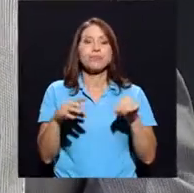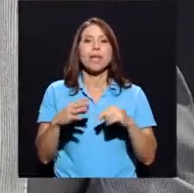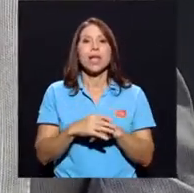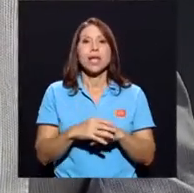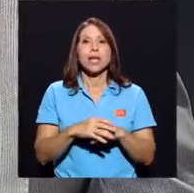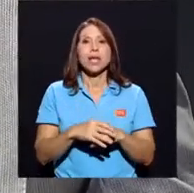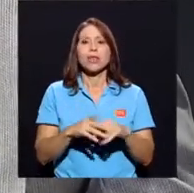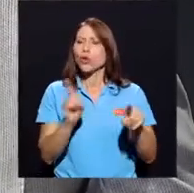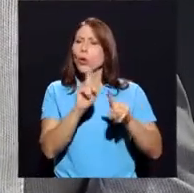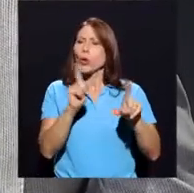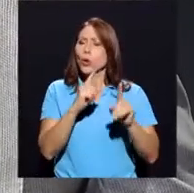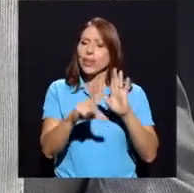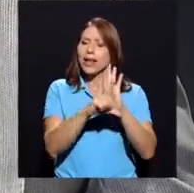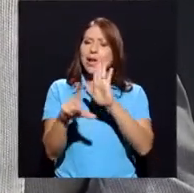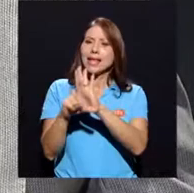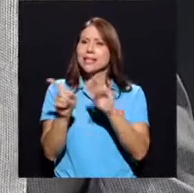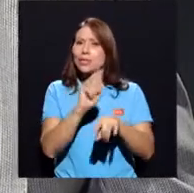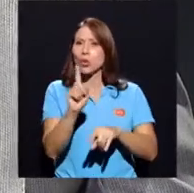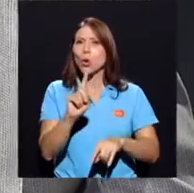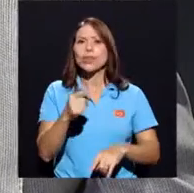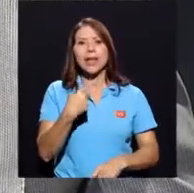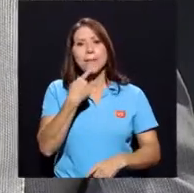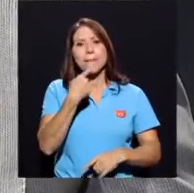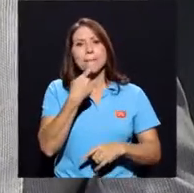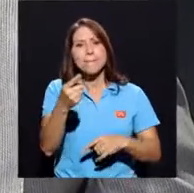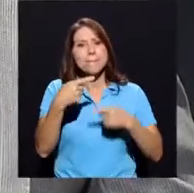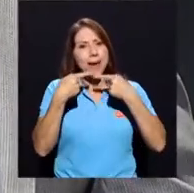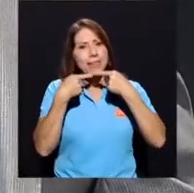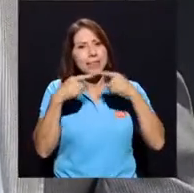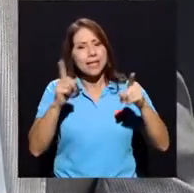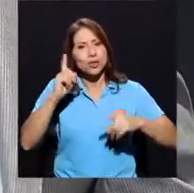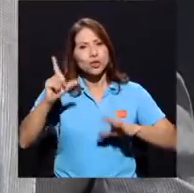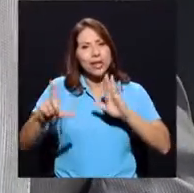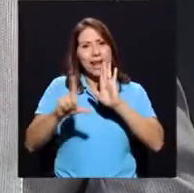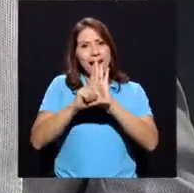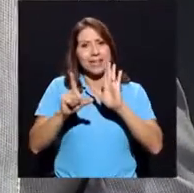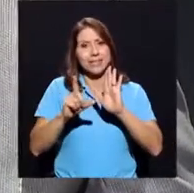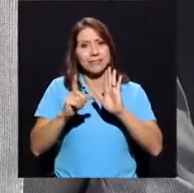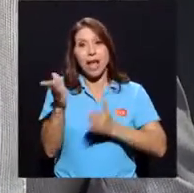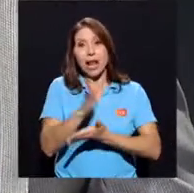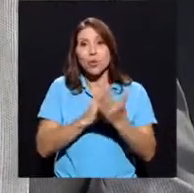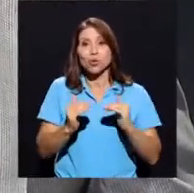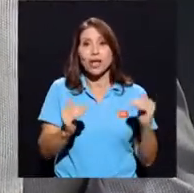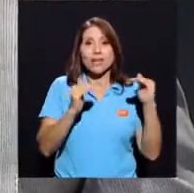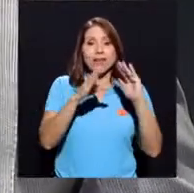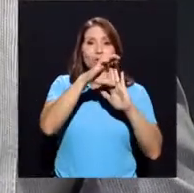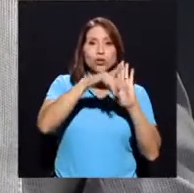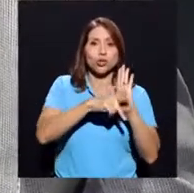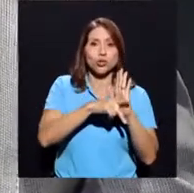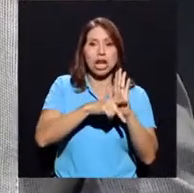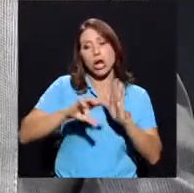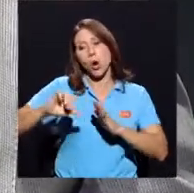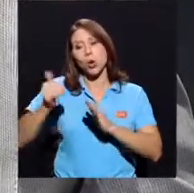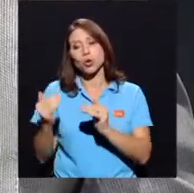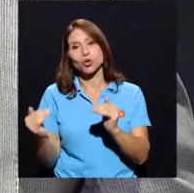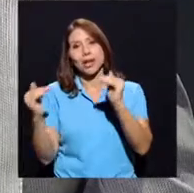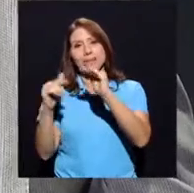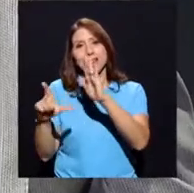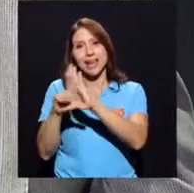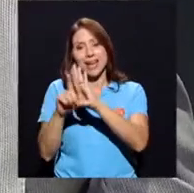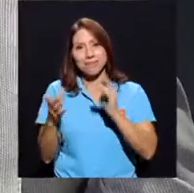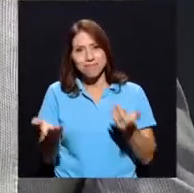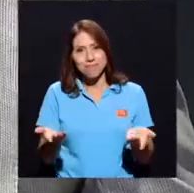las leyes no de mandatos legales hay unos a nivel constitucional y otros en nada más a nivel de ley que éste